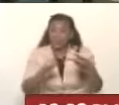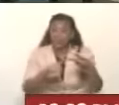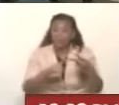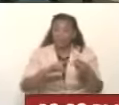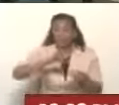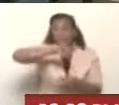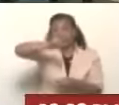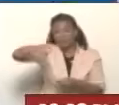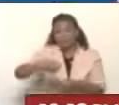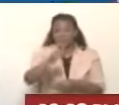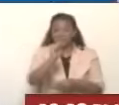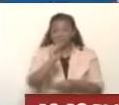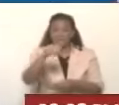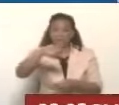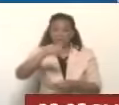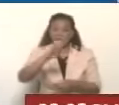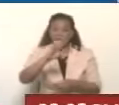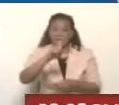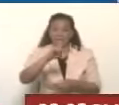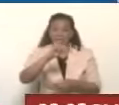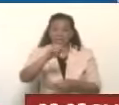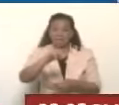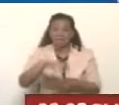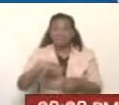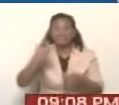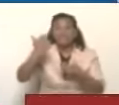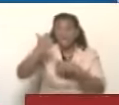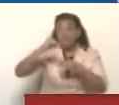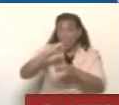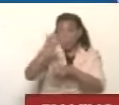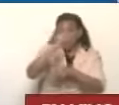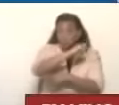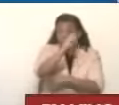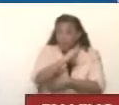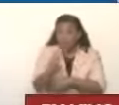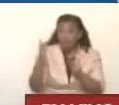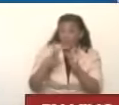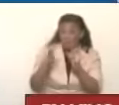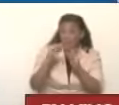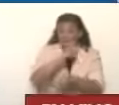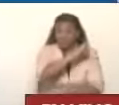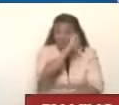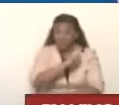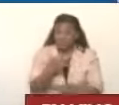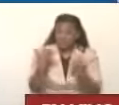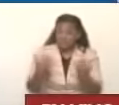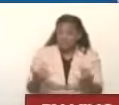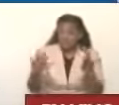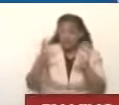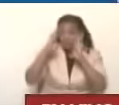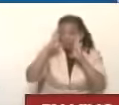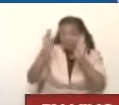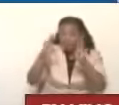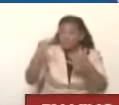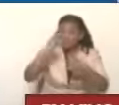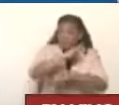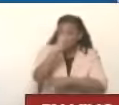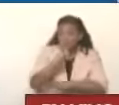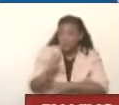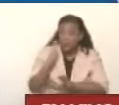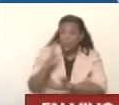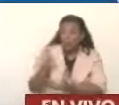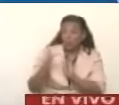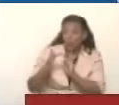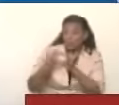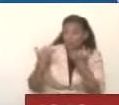Jacqueline, tenemos en el Zulia ya, porque vamos un pase en el Zulia. Atención, el Zulia, todo el mundo pendiente.